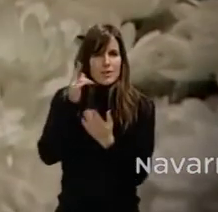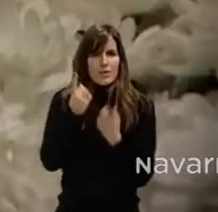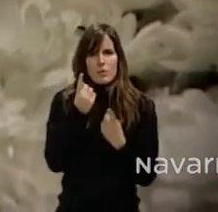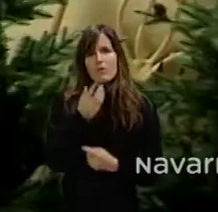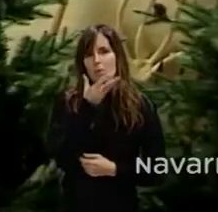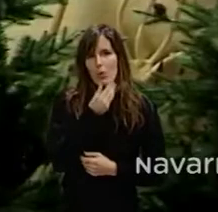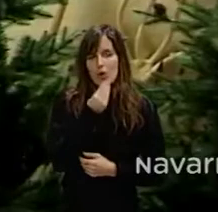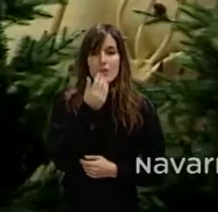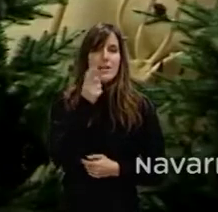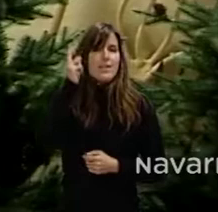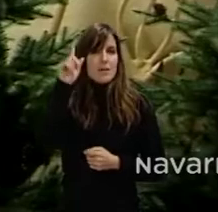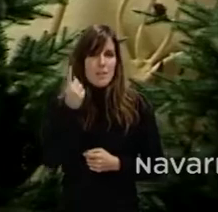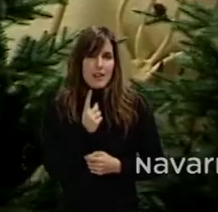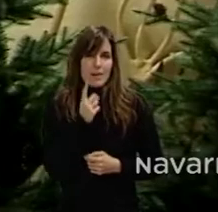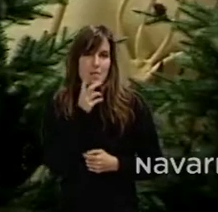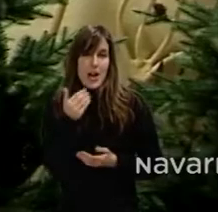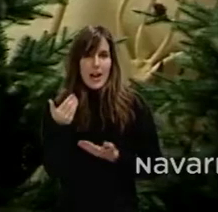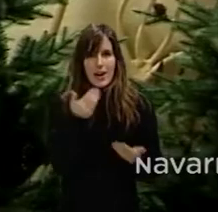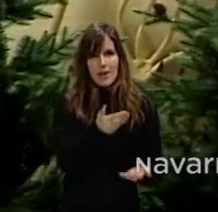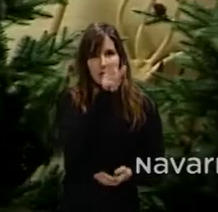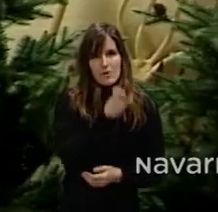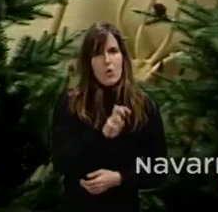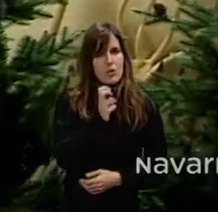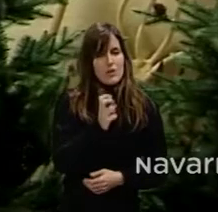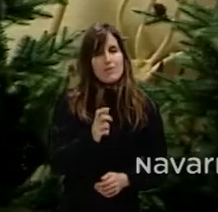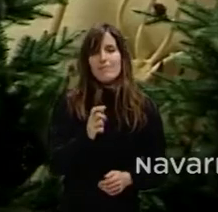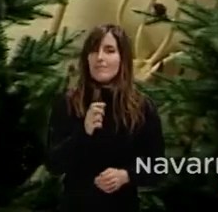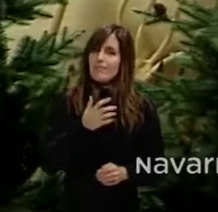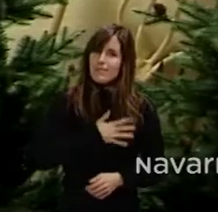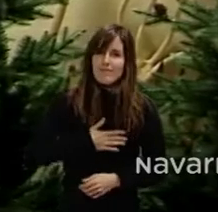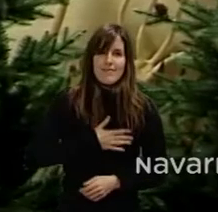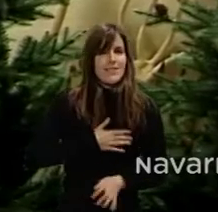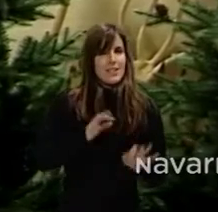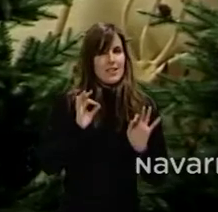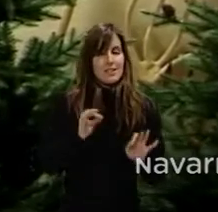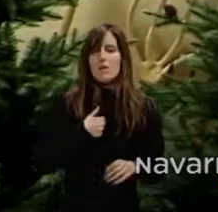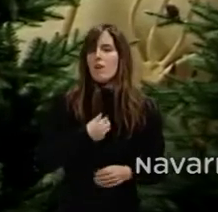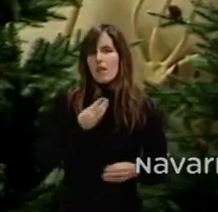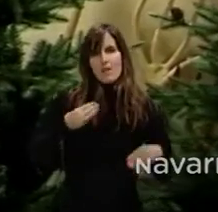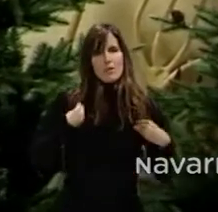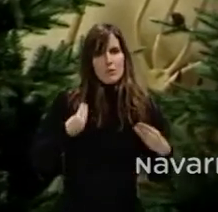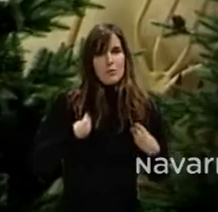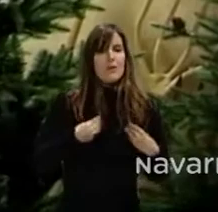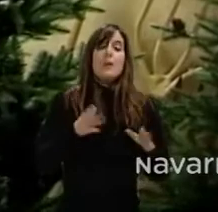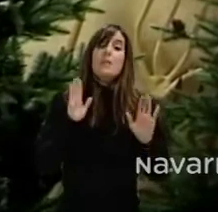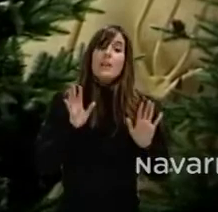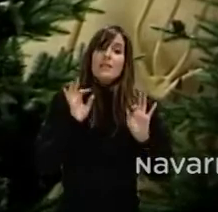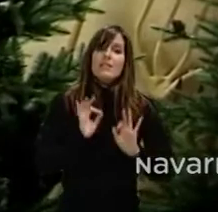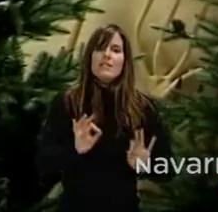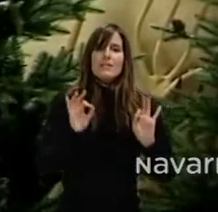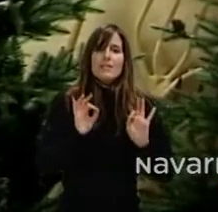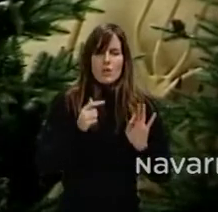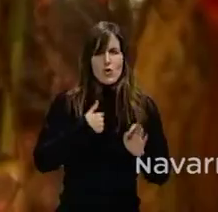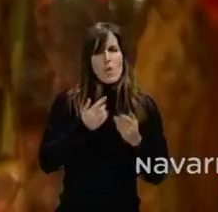la gente a regalar para agradar a otra persona es agradable yo disfruto con eso pero sobre todo yo disfruto más